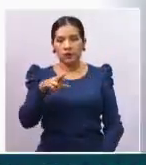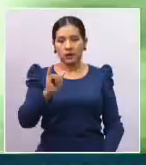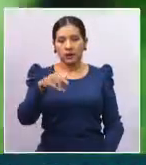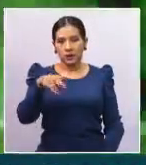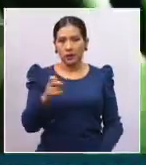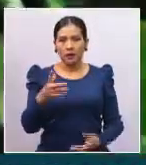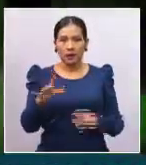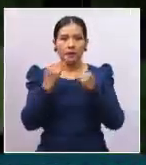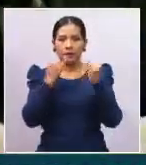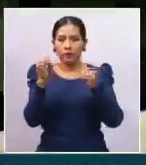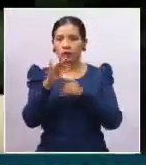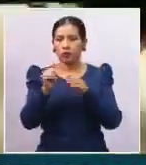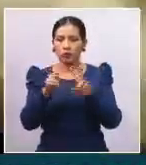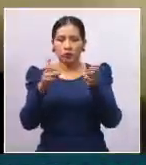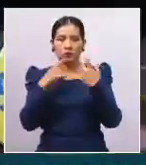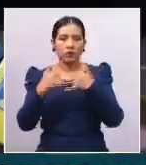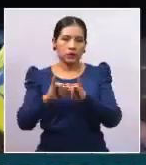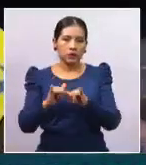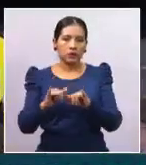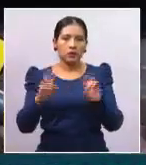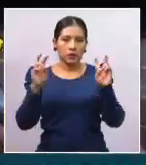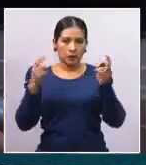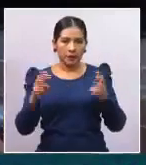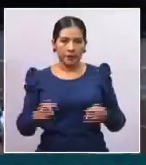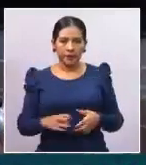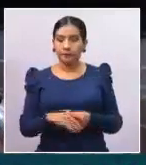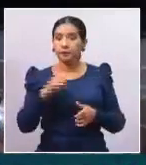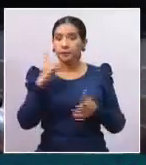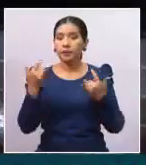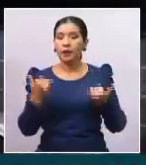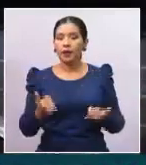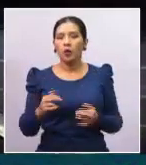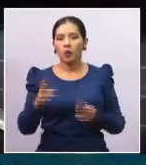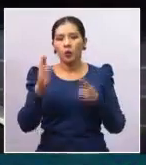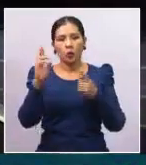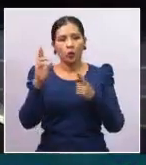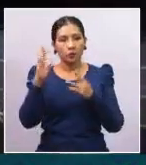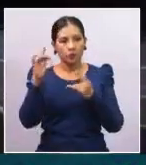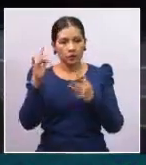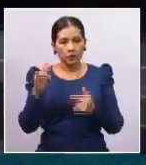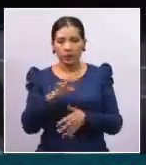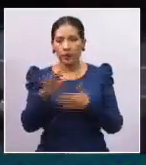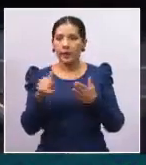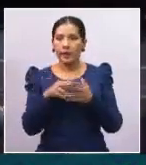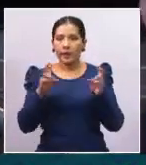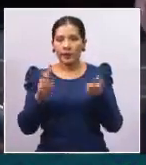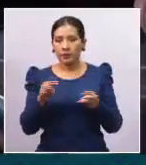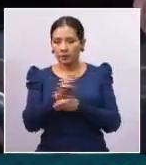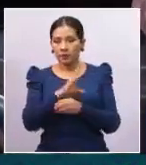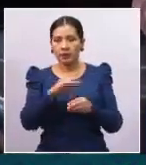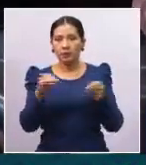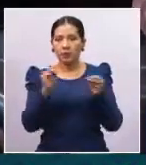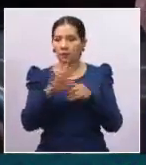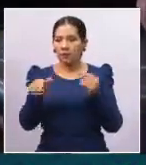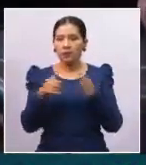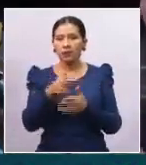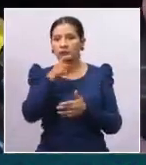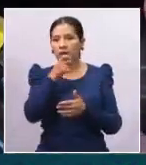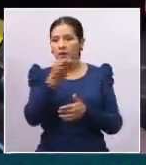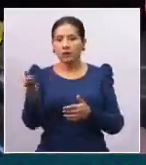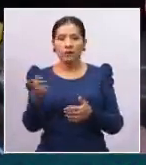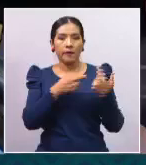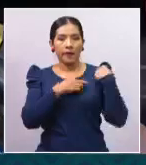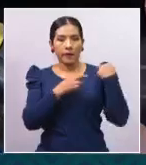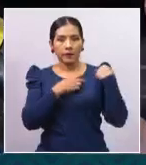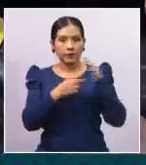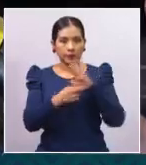harán seguimiento del caso. Por lo tanto, ojalá no quede en el ministro, sino que se establezcan responsabilidades y se hallen a